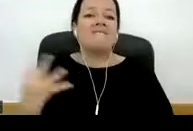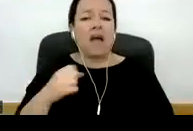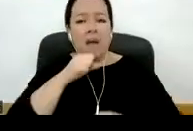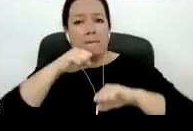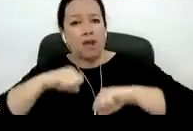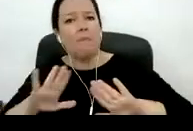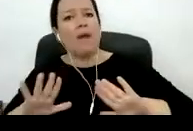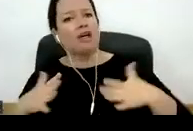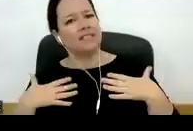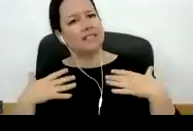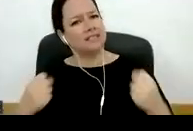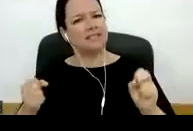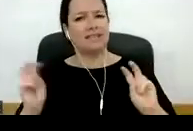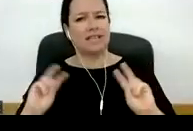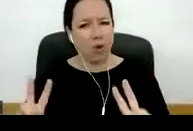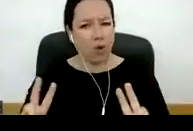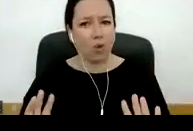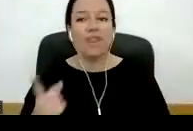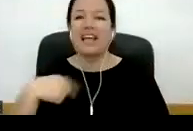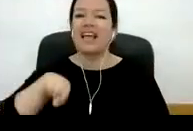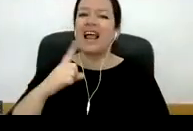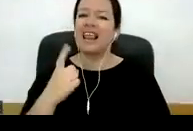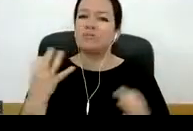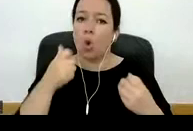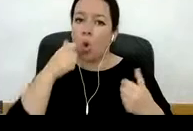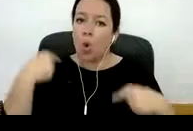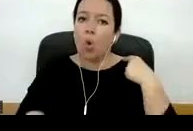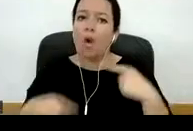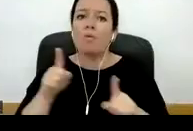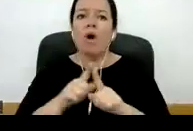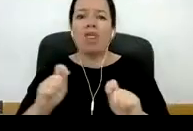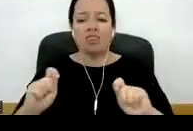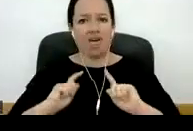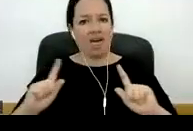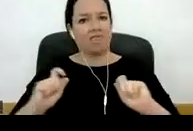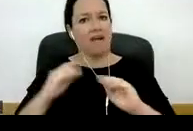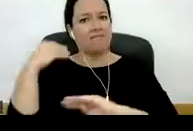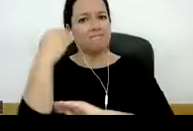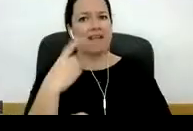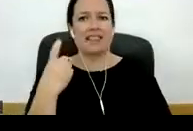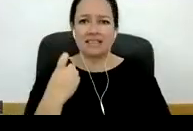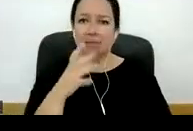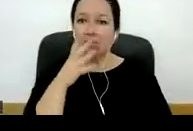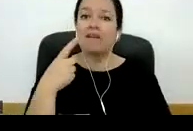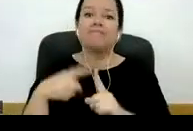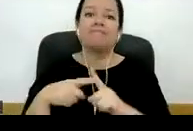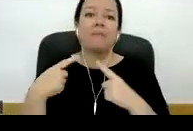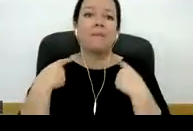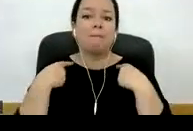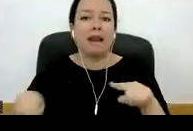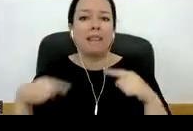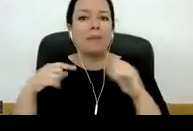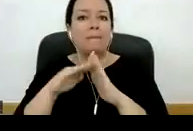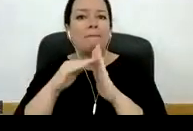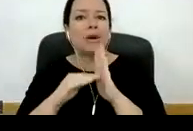saludable posible. Para ello necesitamos que nuestro cuerpo no tenga carencias, sobre todo algunas carencias que son fundamentales, que